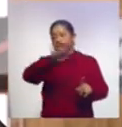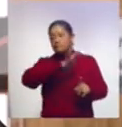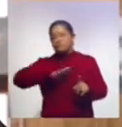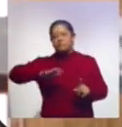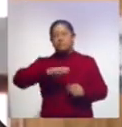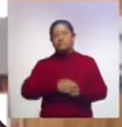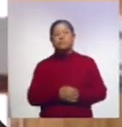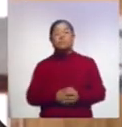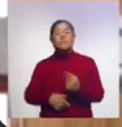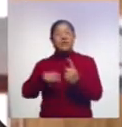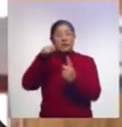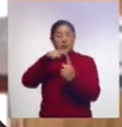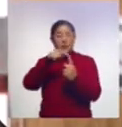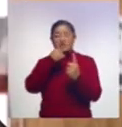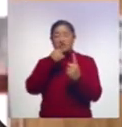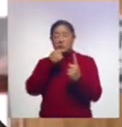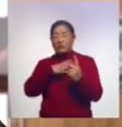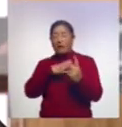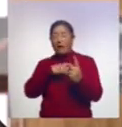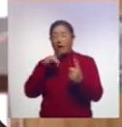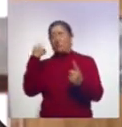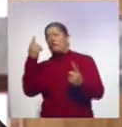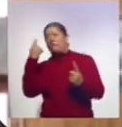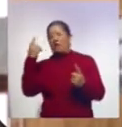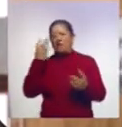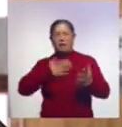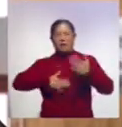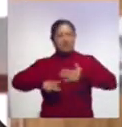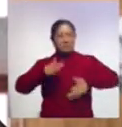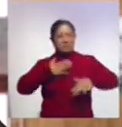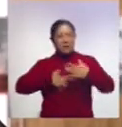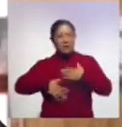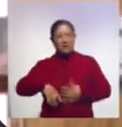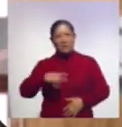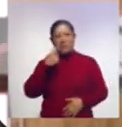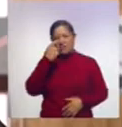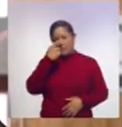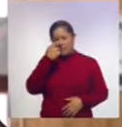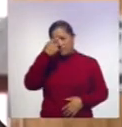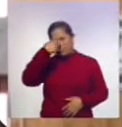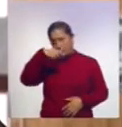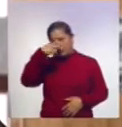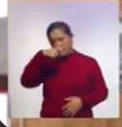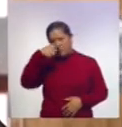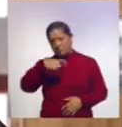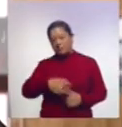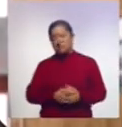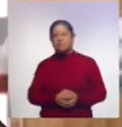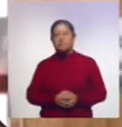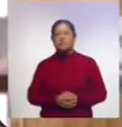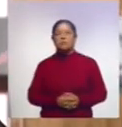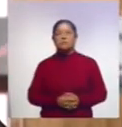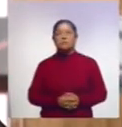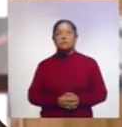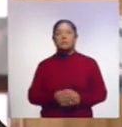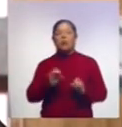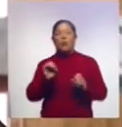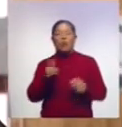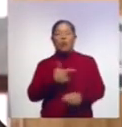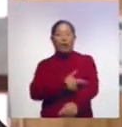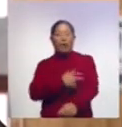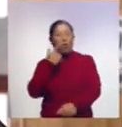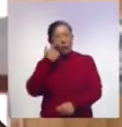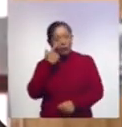niño refiere cansancio, mareo, si tiene hemorragias a nivel nasal o datos de anemia, son